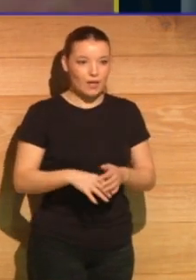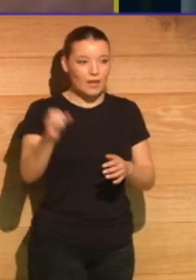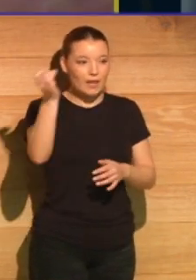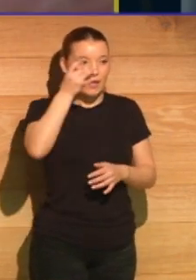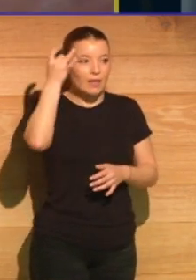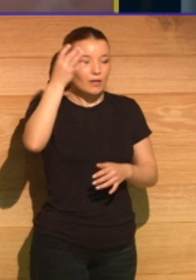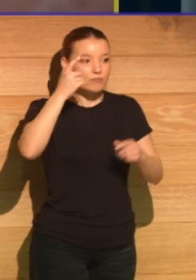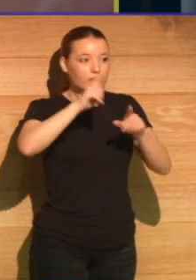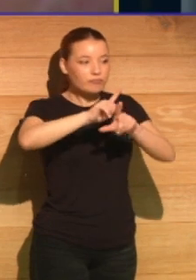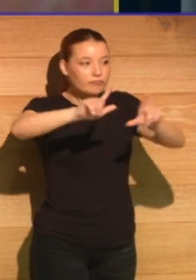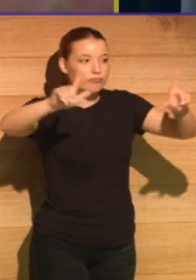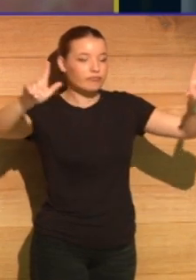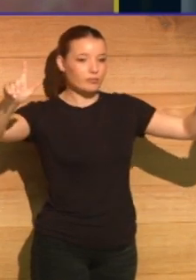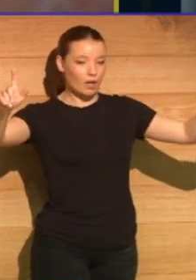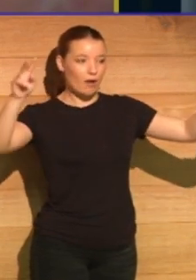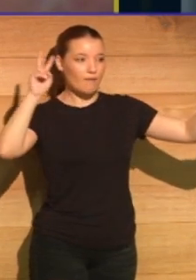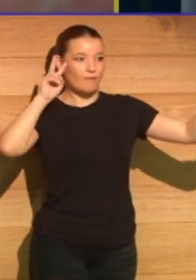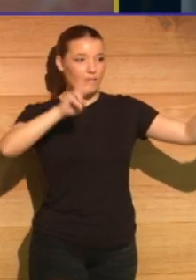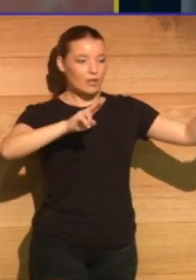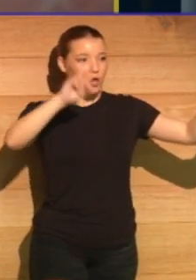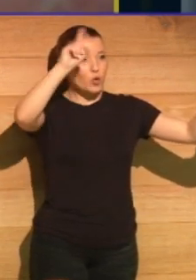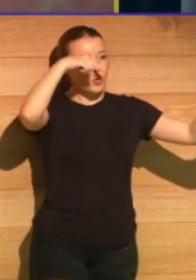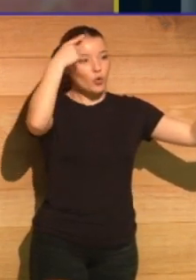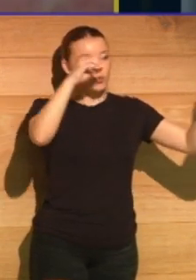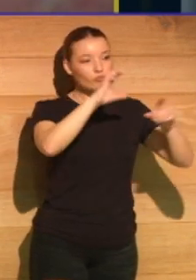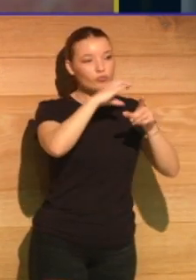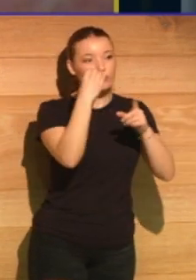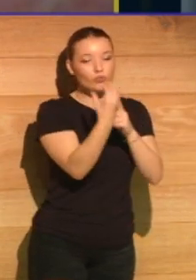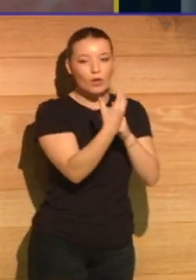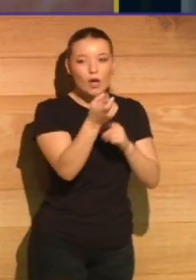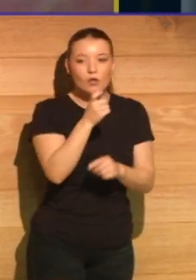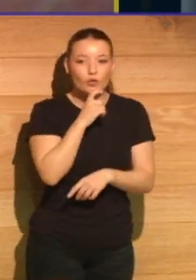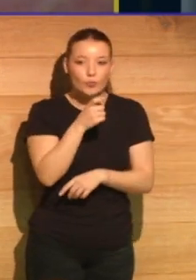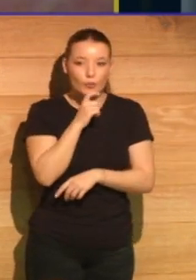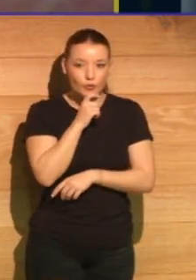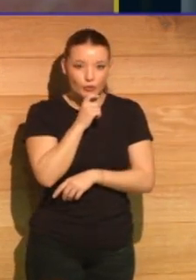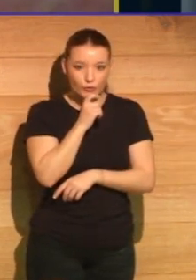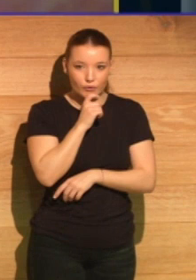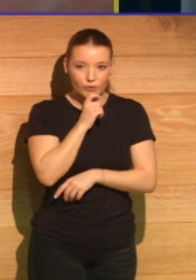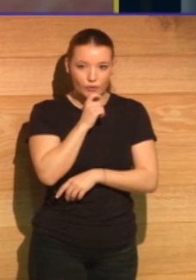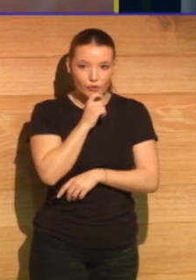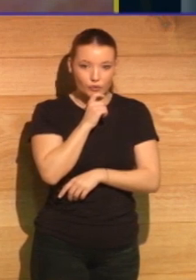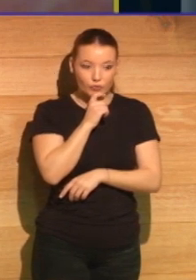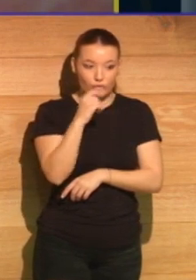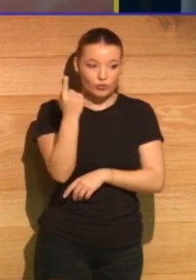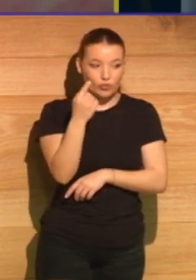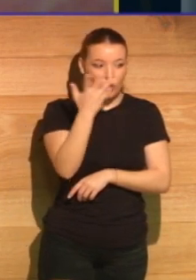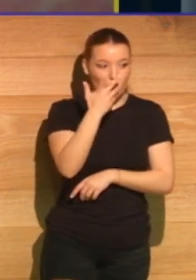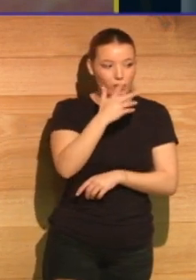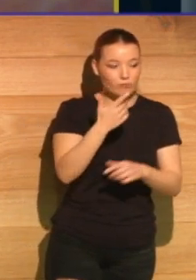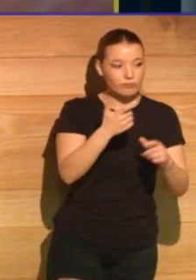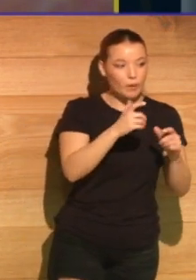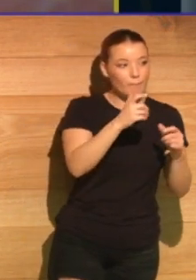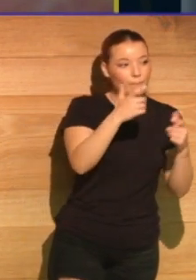idea panorámica, ¿no? de cómo es la cultura. Solo conocemos una parcela y solo aramos o solo